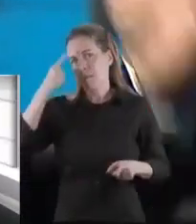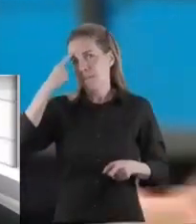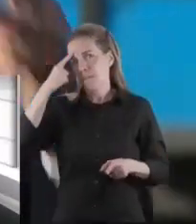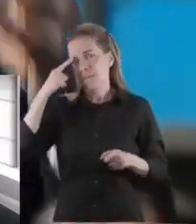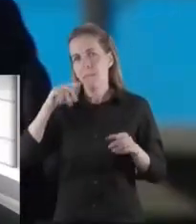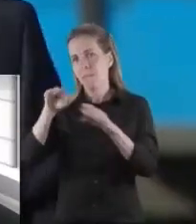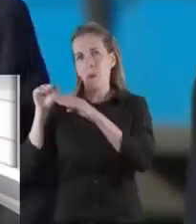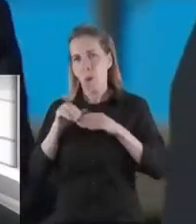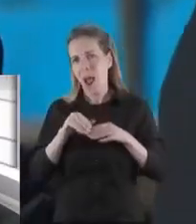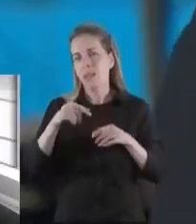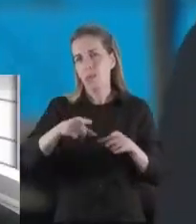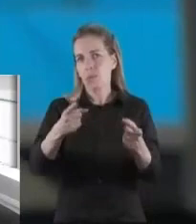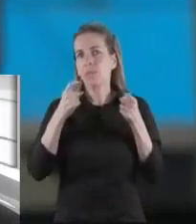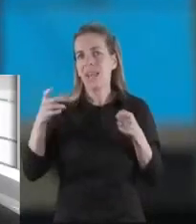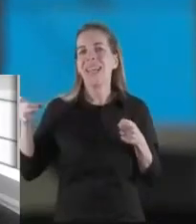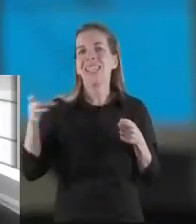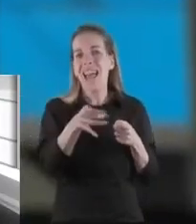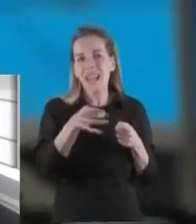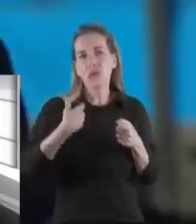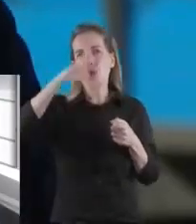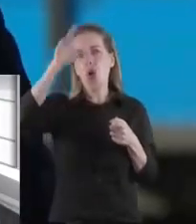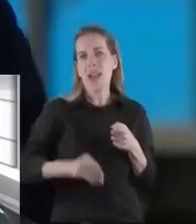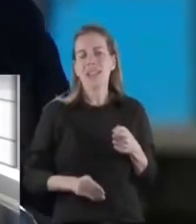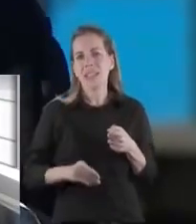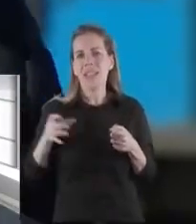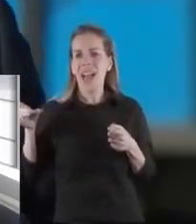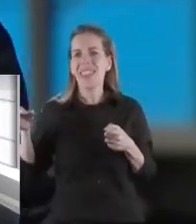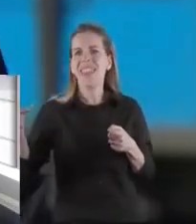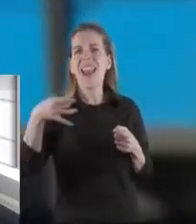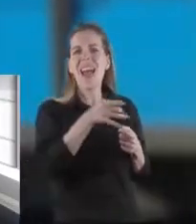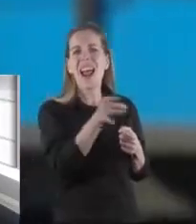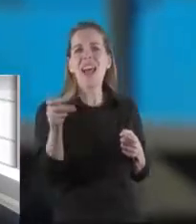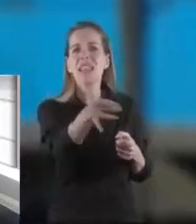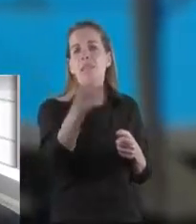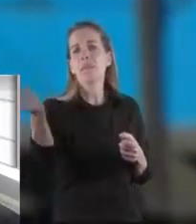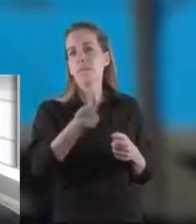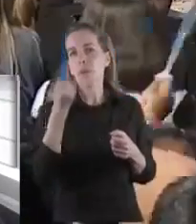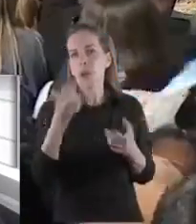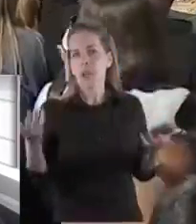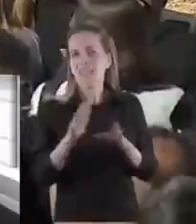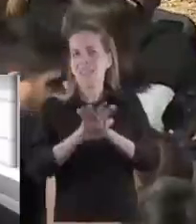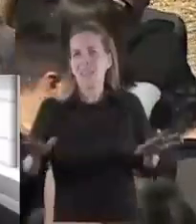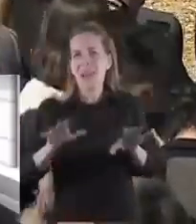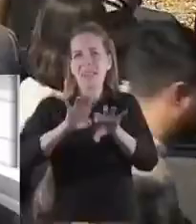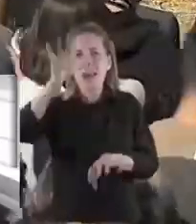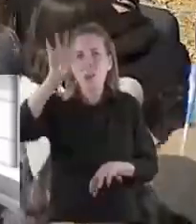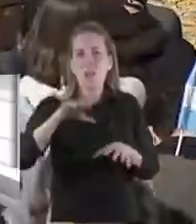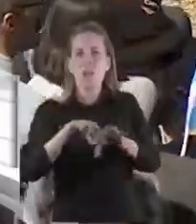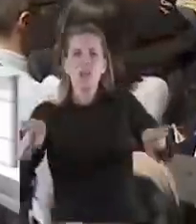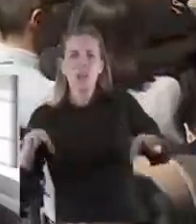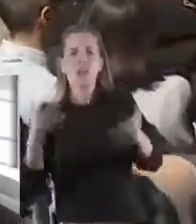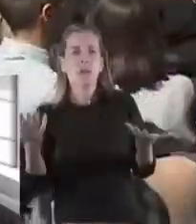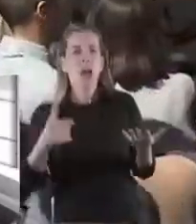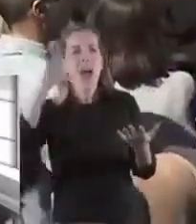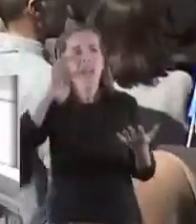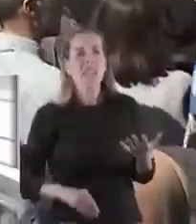de toda la argentina para que siga conectando a la argentina para que termine con la desintegración del país y para que